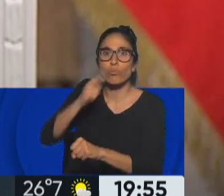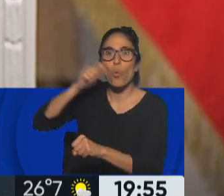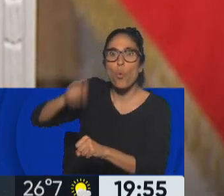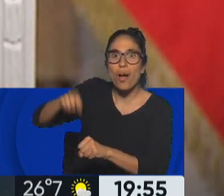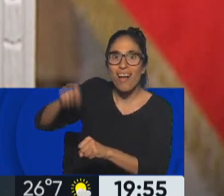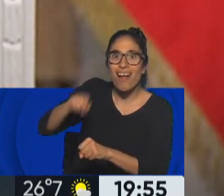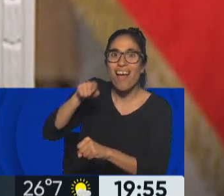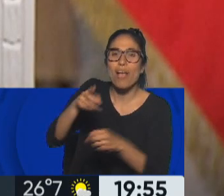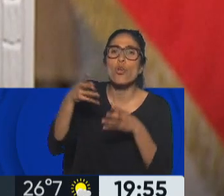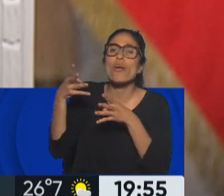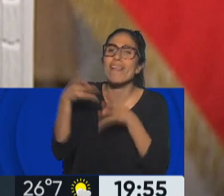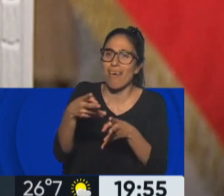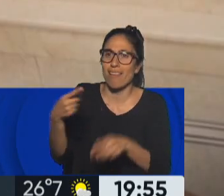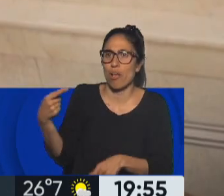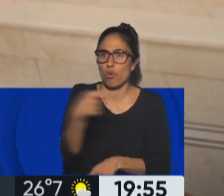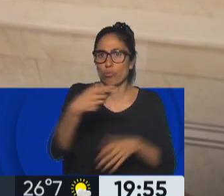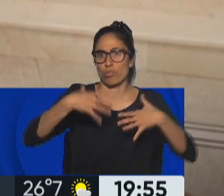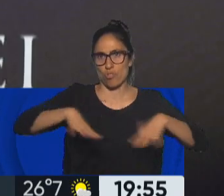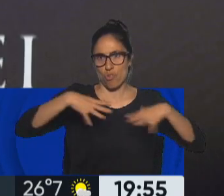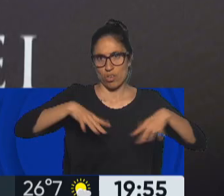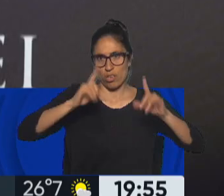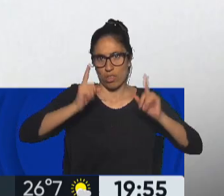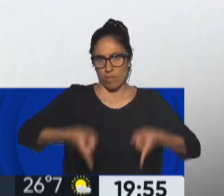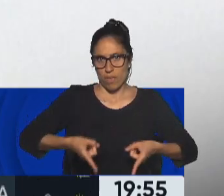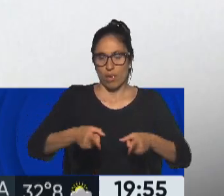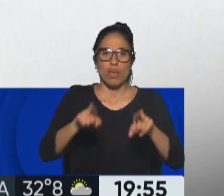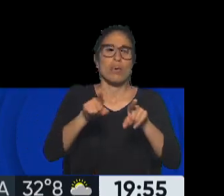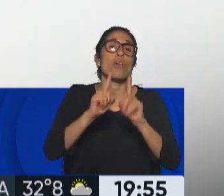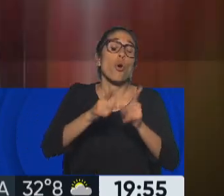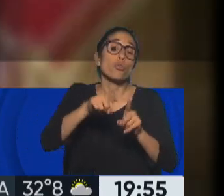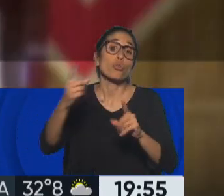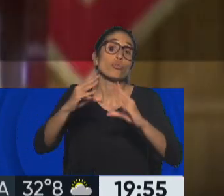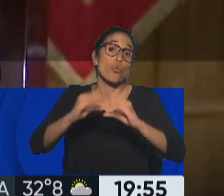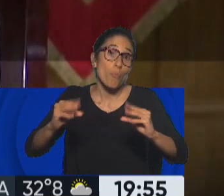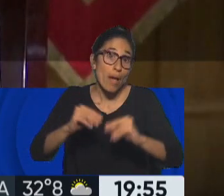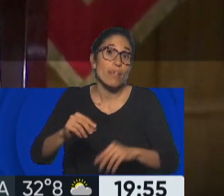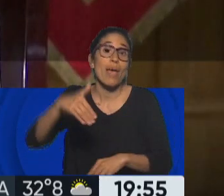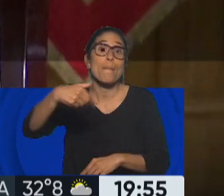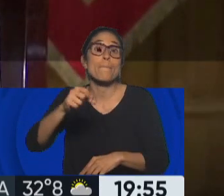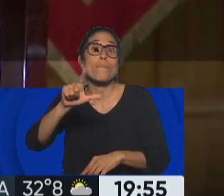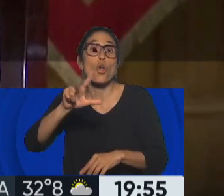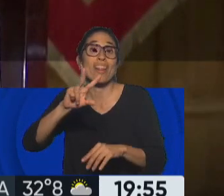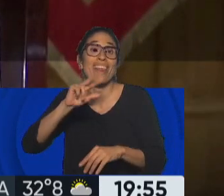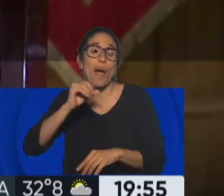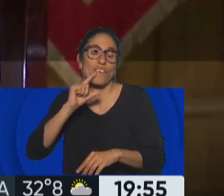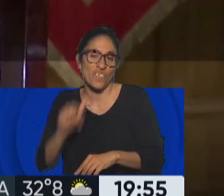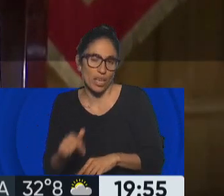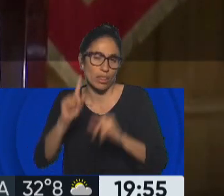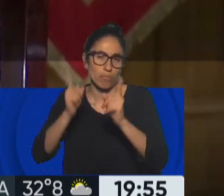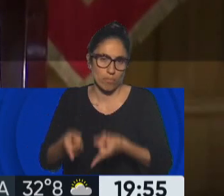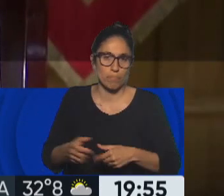híbrida contra Georgia y otros países de la región como Moldavia y Rumania. They have been saying that there was